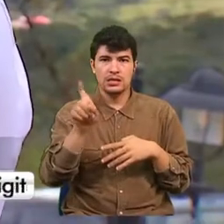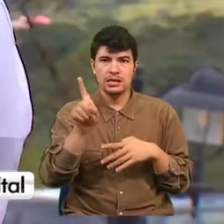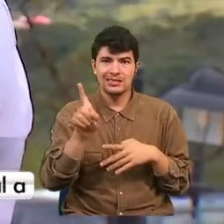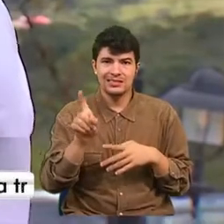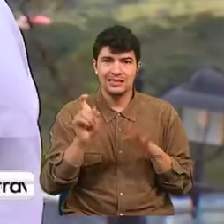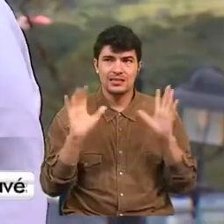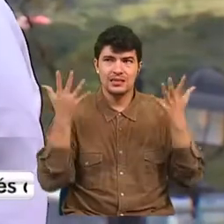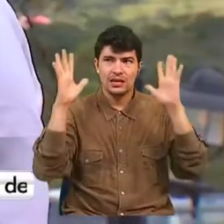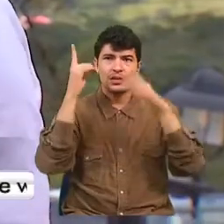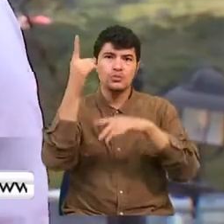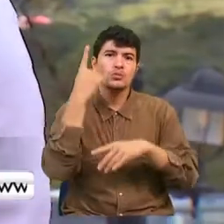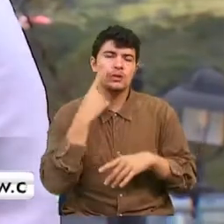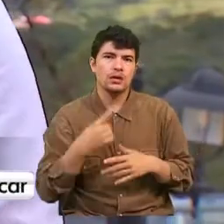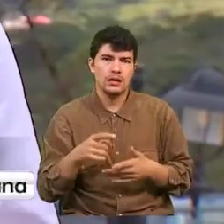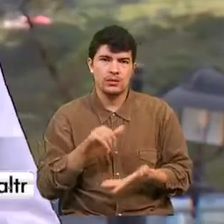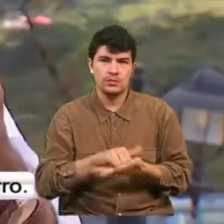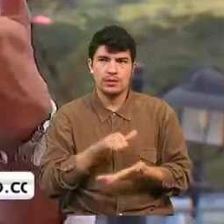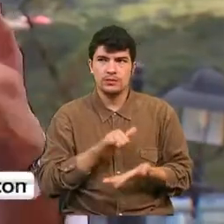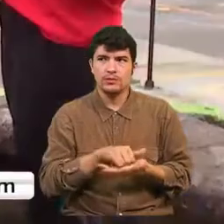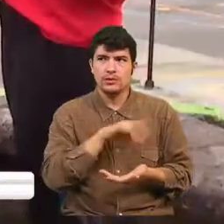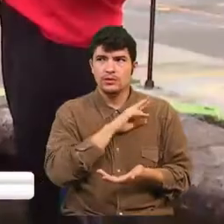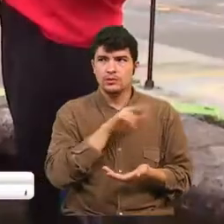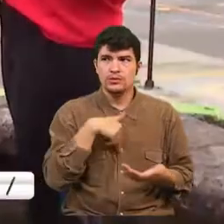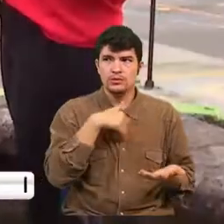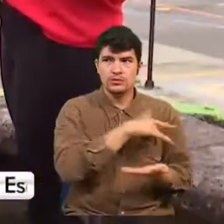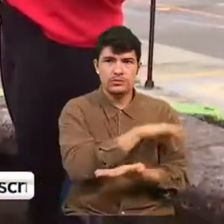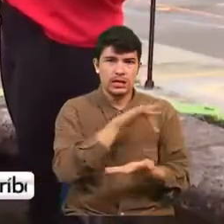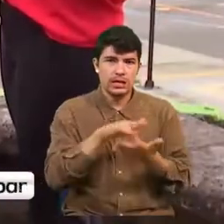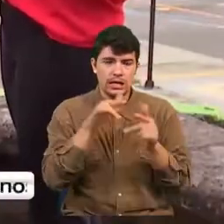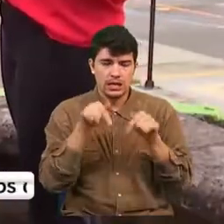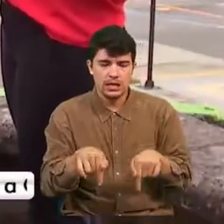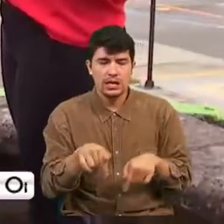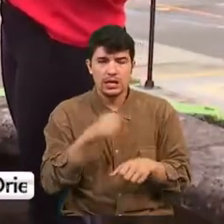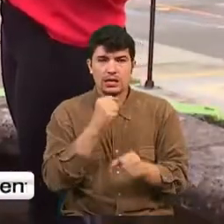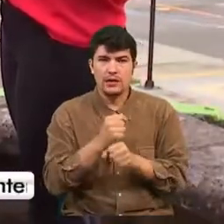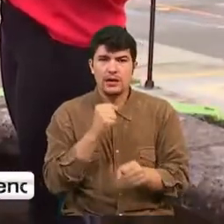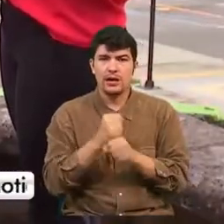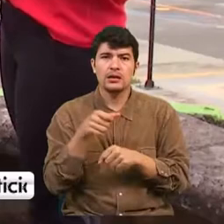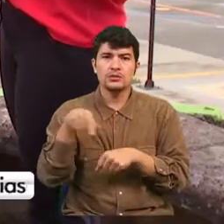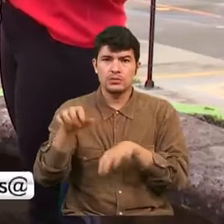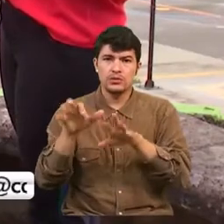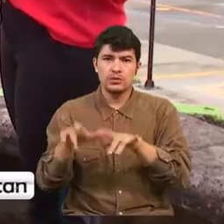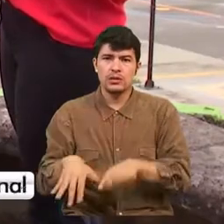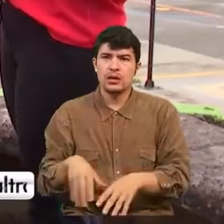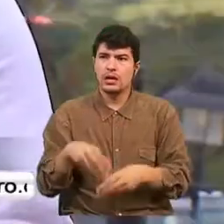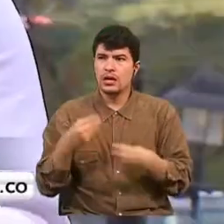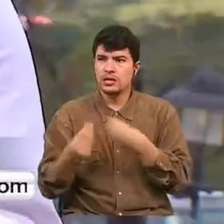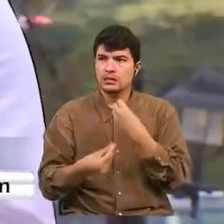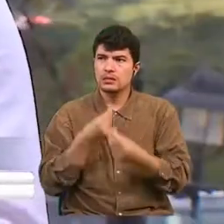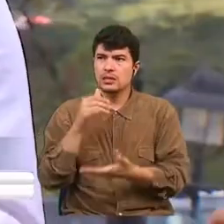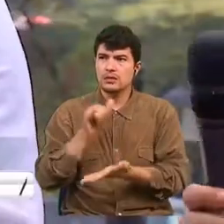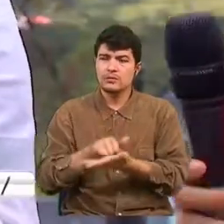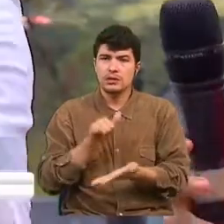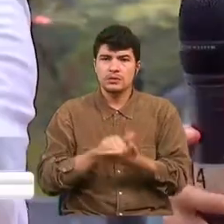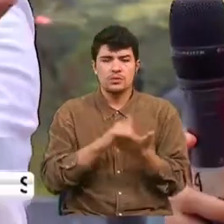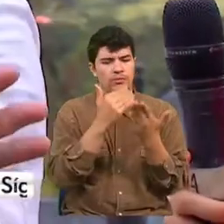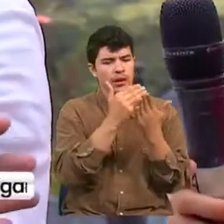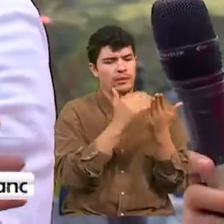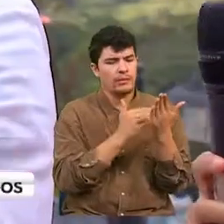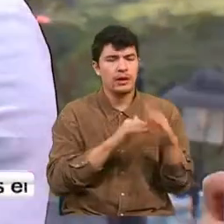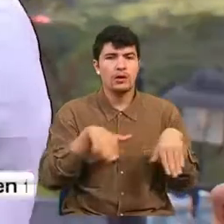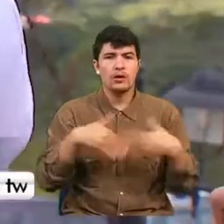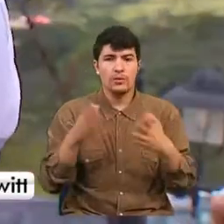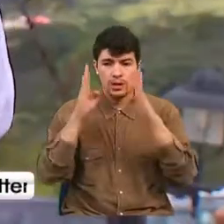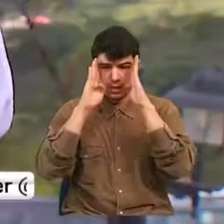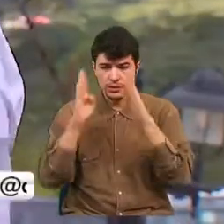eventos en un solo día. Nosotros venimos aquí a trabajar y los secretarios hacen lo propio. Además de cumplir con la agenda, es cómo atienden también la